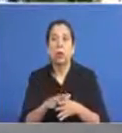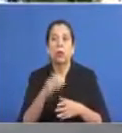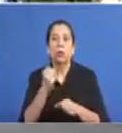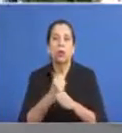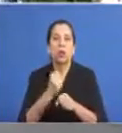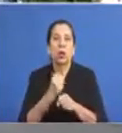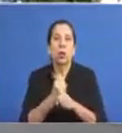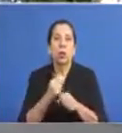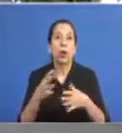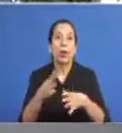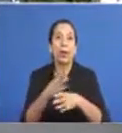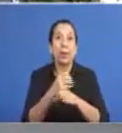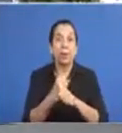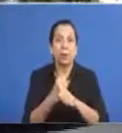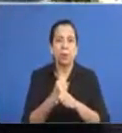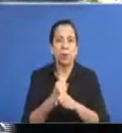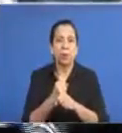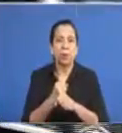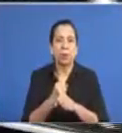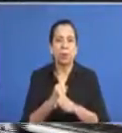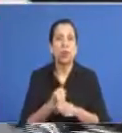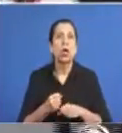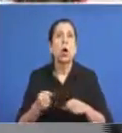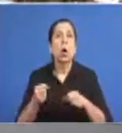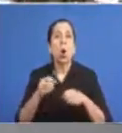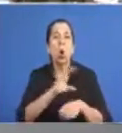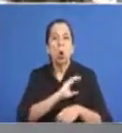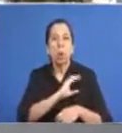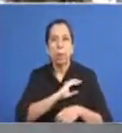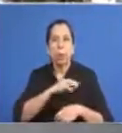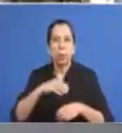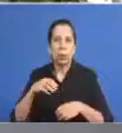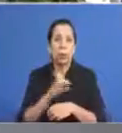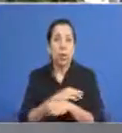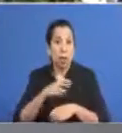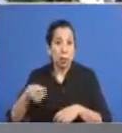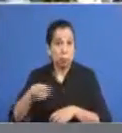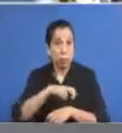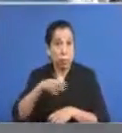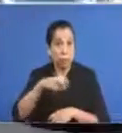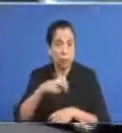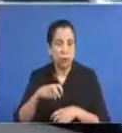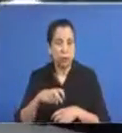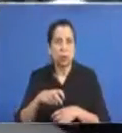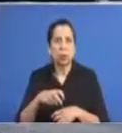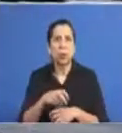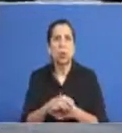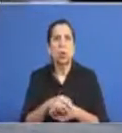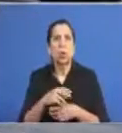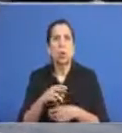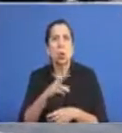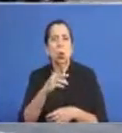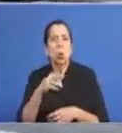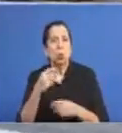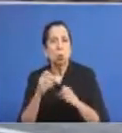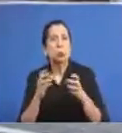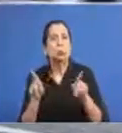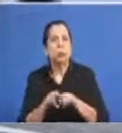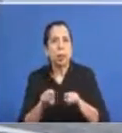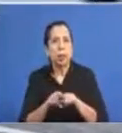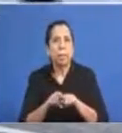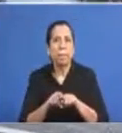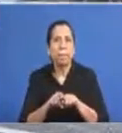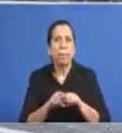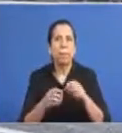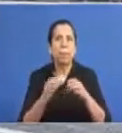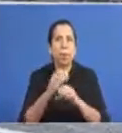estamos haciendo en conjunto con la policía de tránsito, los inspectores de tránsito y los transportistas. ¿Qué le